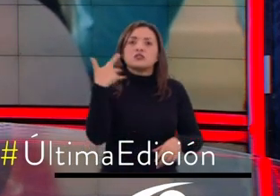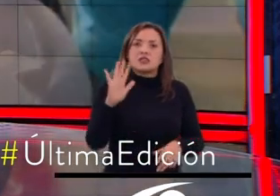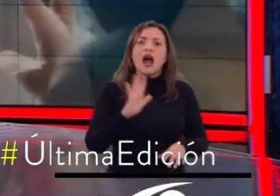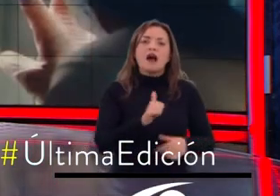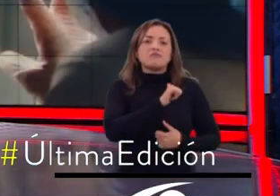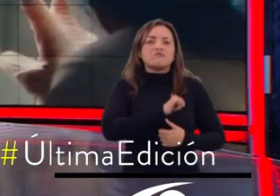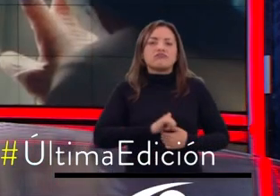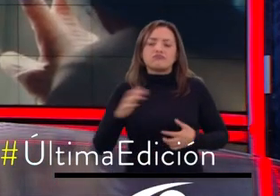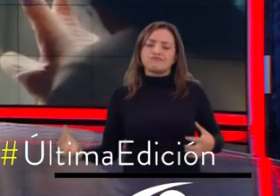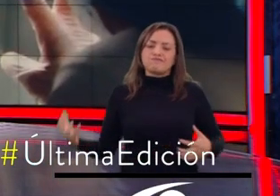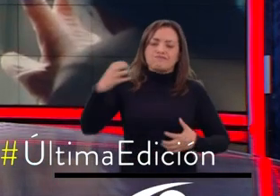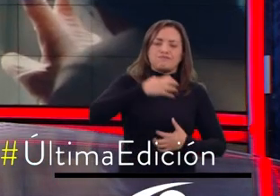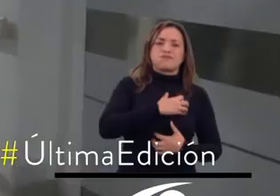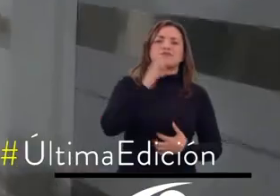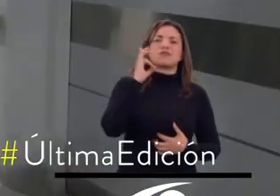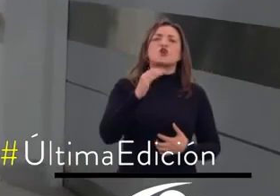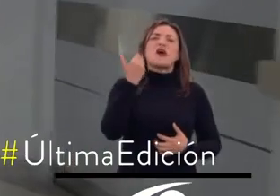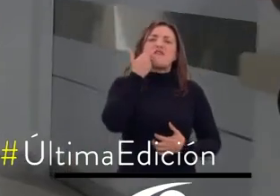de corazón.